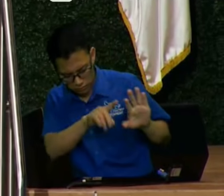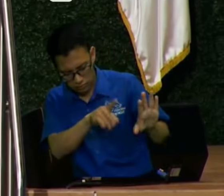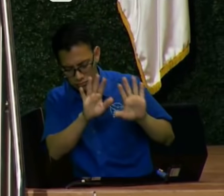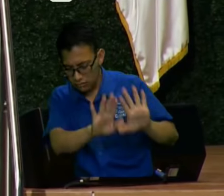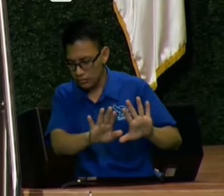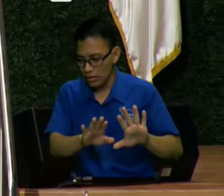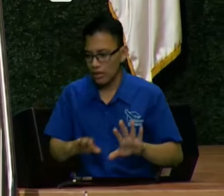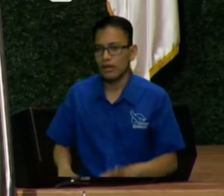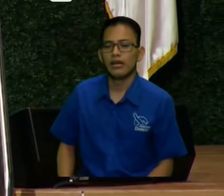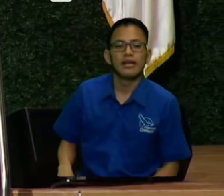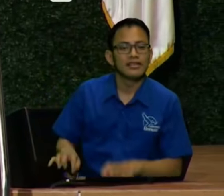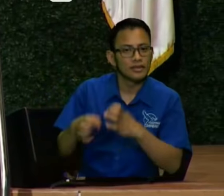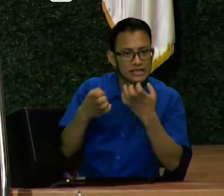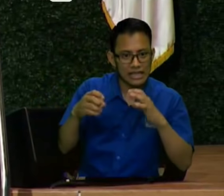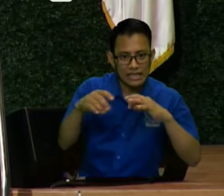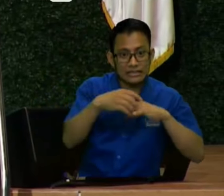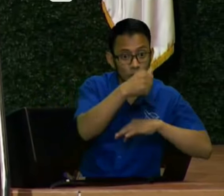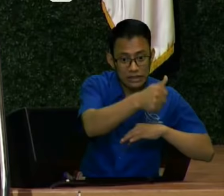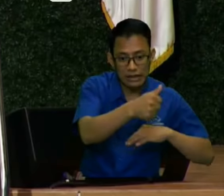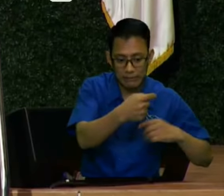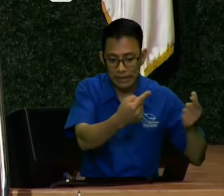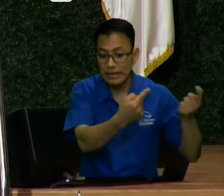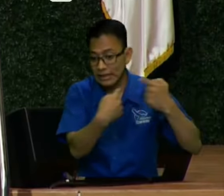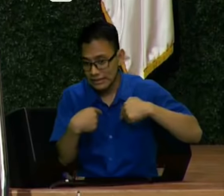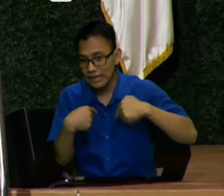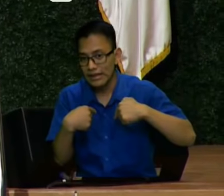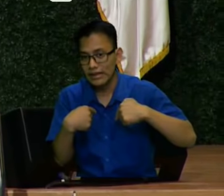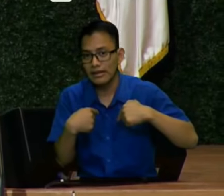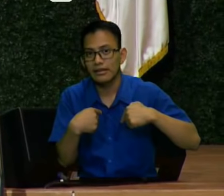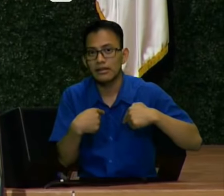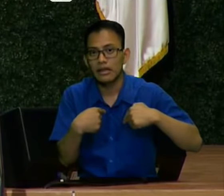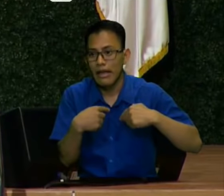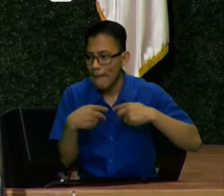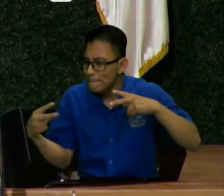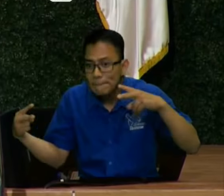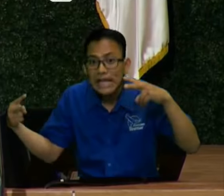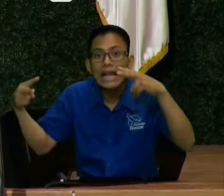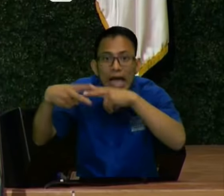Entonces dice ella. Entonces, mira, pues con lo que hay que pelear es con la mente.